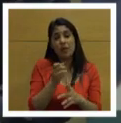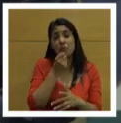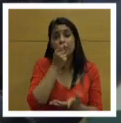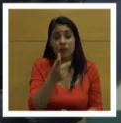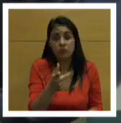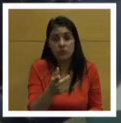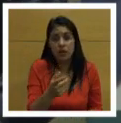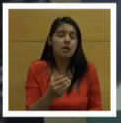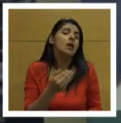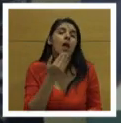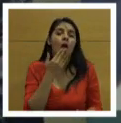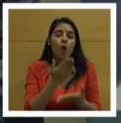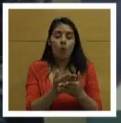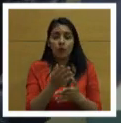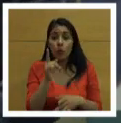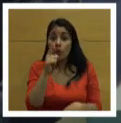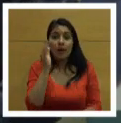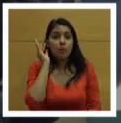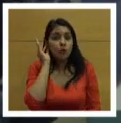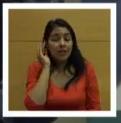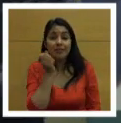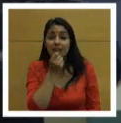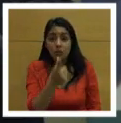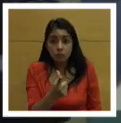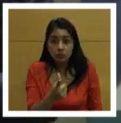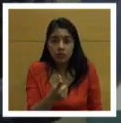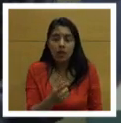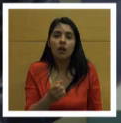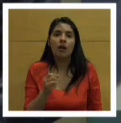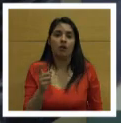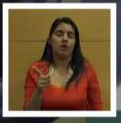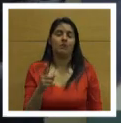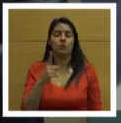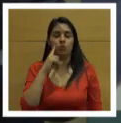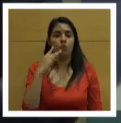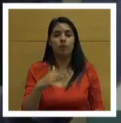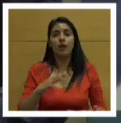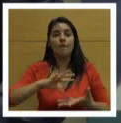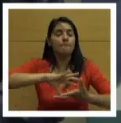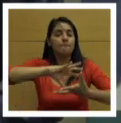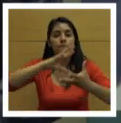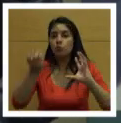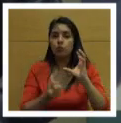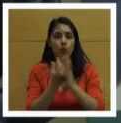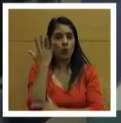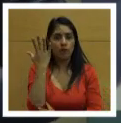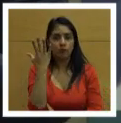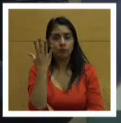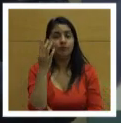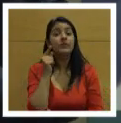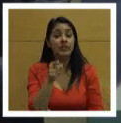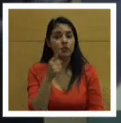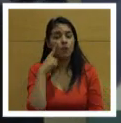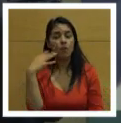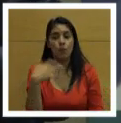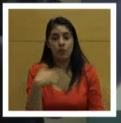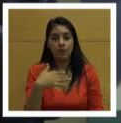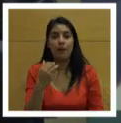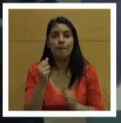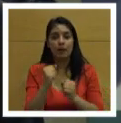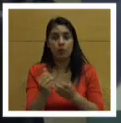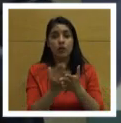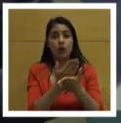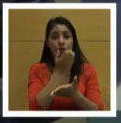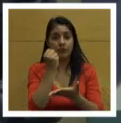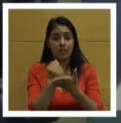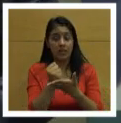nos hemos encontrado con eso, denuncia, para ella realmente un mundo nuevo que se abre. Por un lado, es obviamente un paso importante para poder obtener